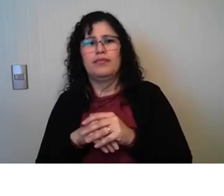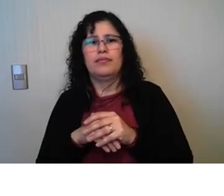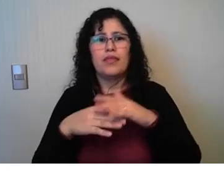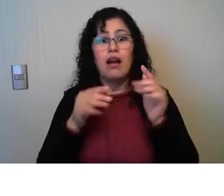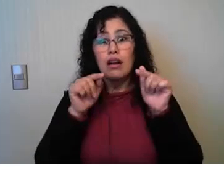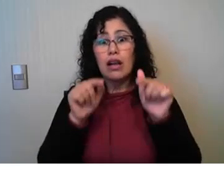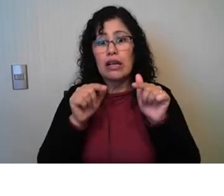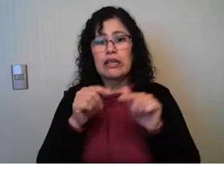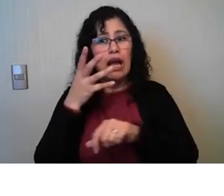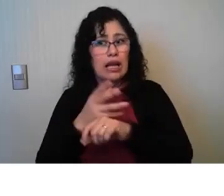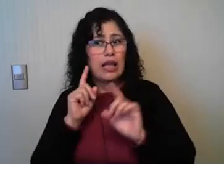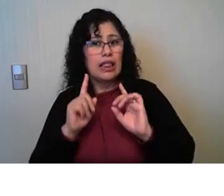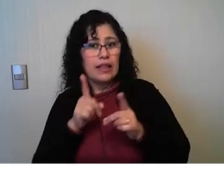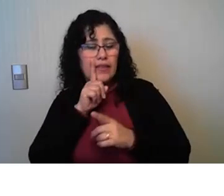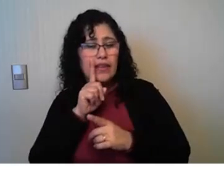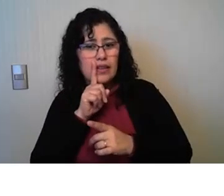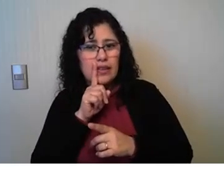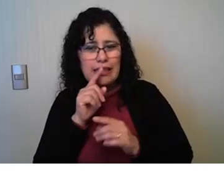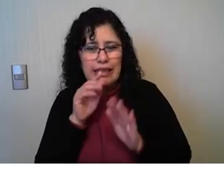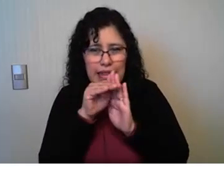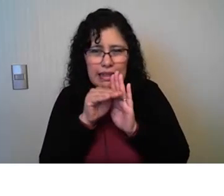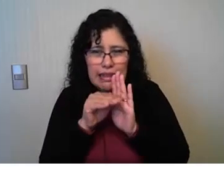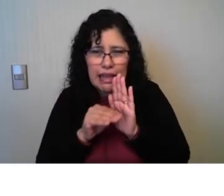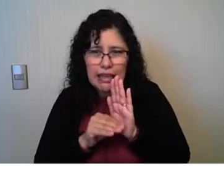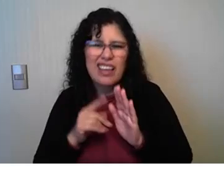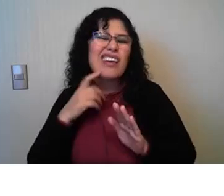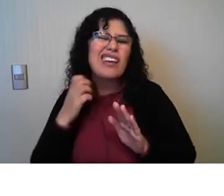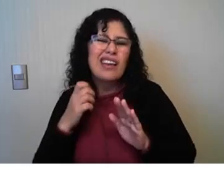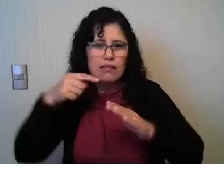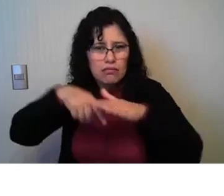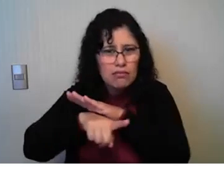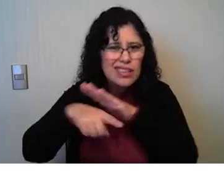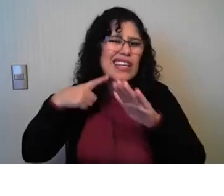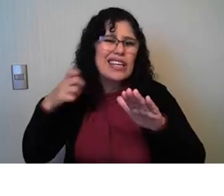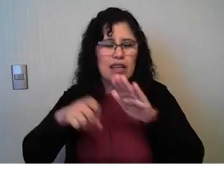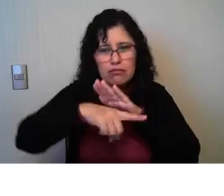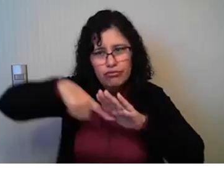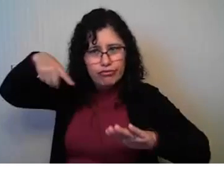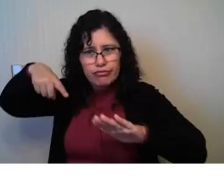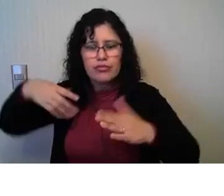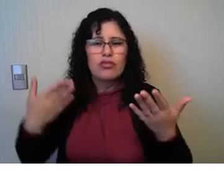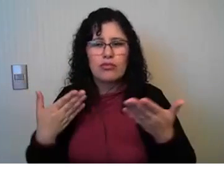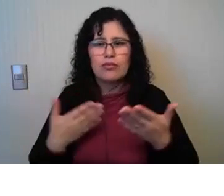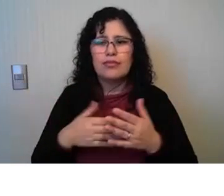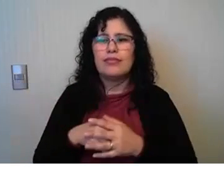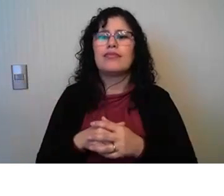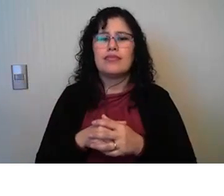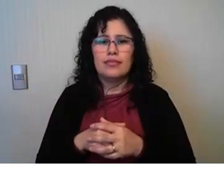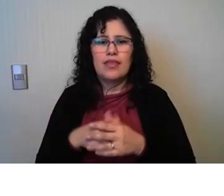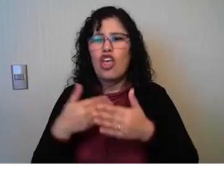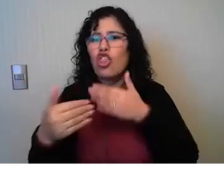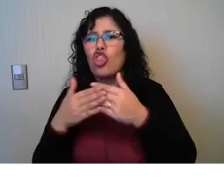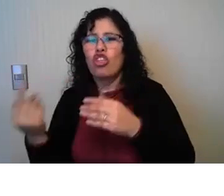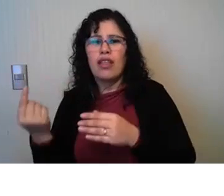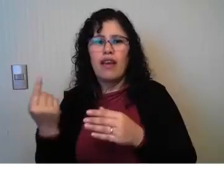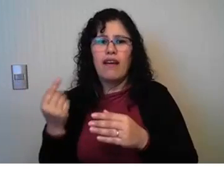que ver el detalle de qué está entrando y qué está saliendo por esa vía y de dónde viene. Bueno, esta es otra imagen